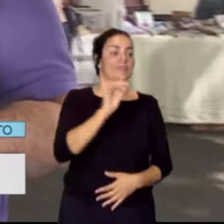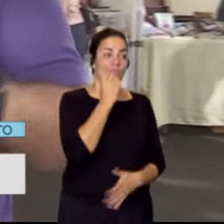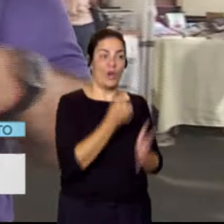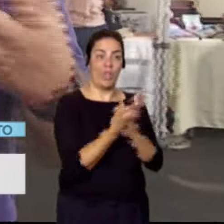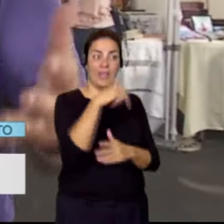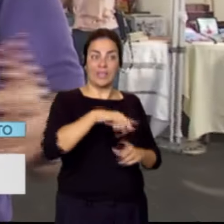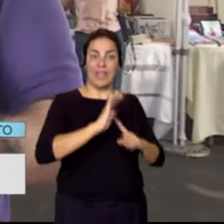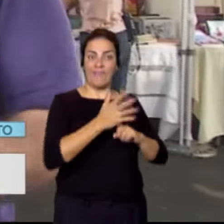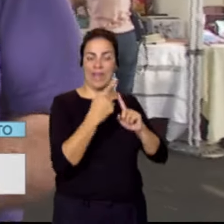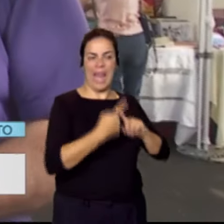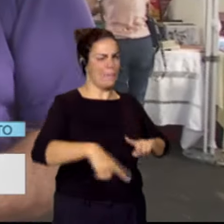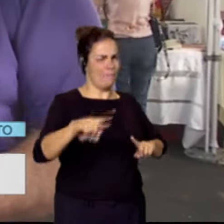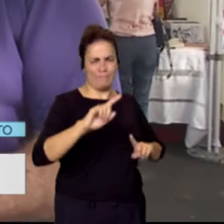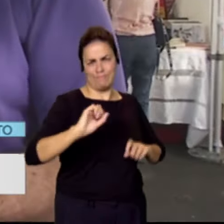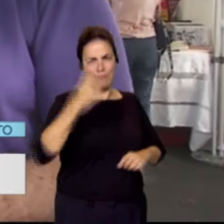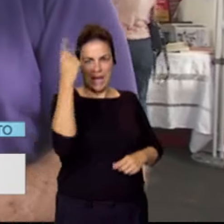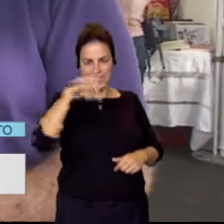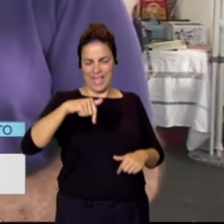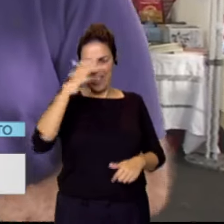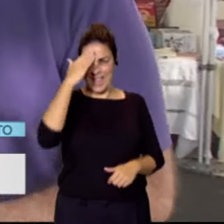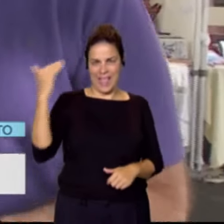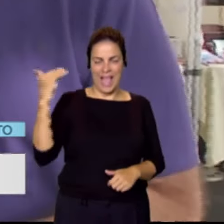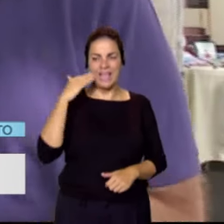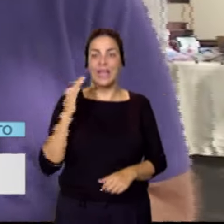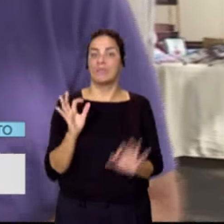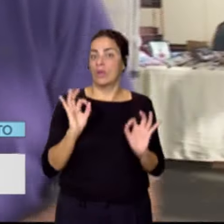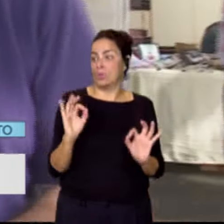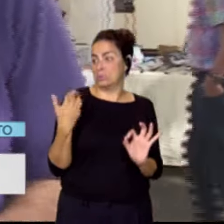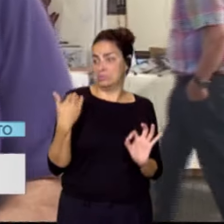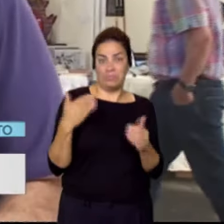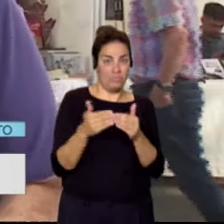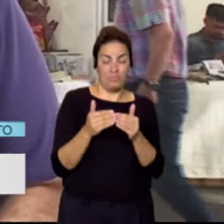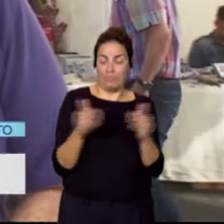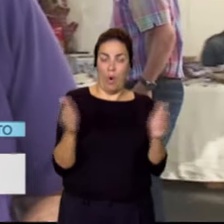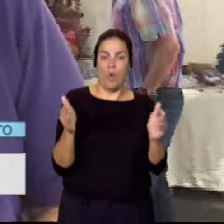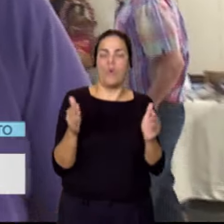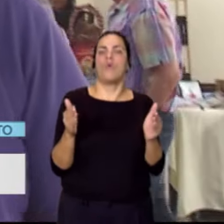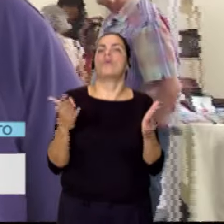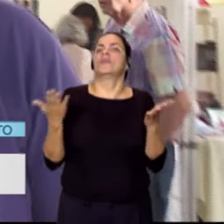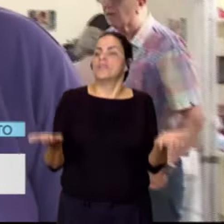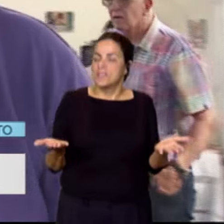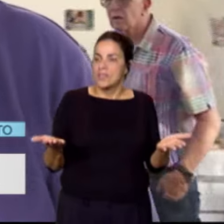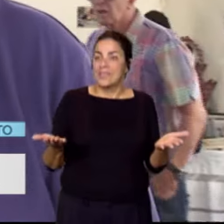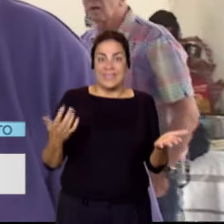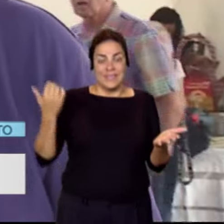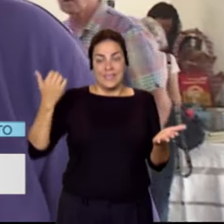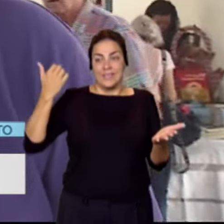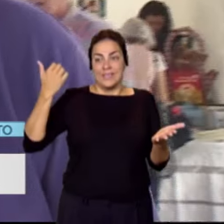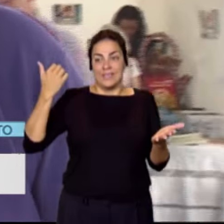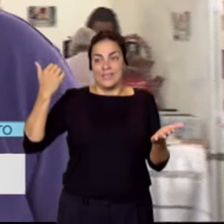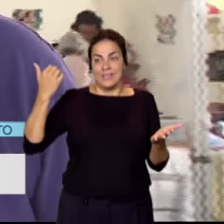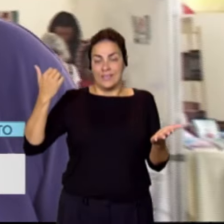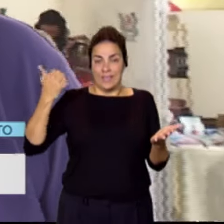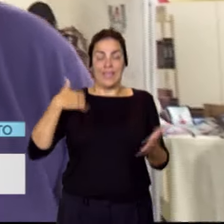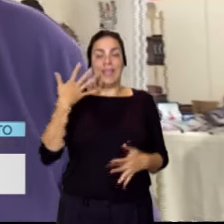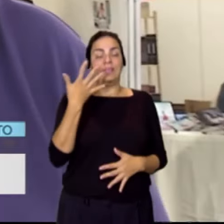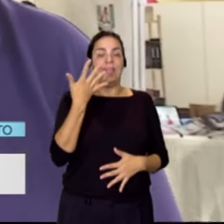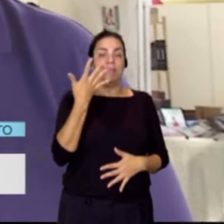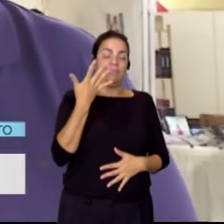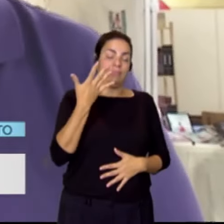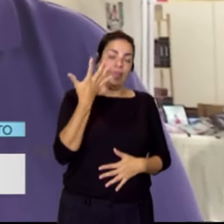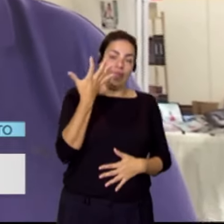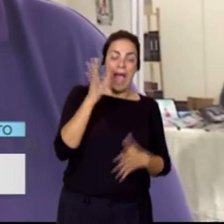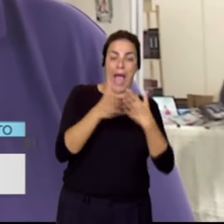larga que se ha hecho en telde pues se acaba de inaugurar hace tan solo unos minutos y más de medio centenar de autores